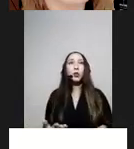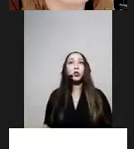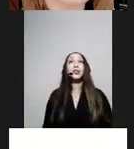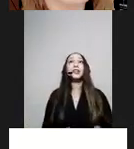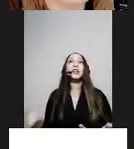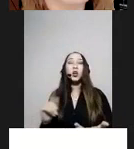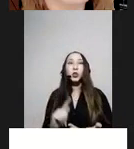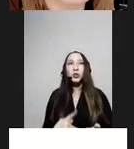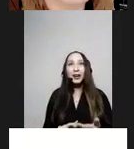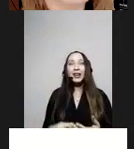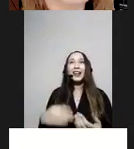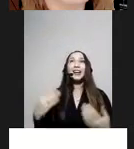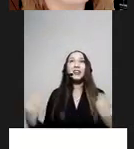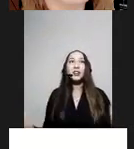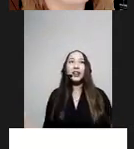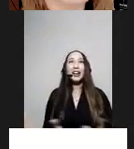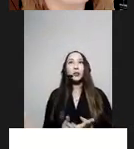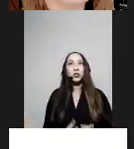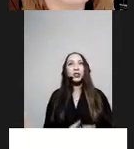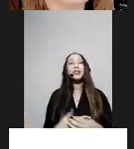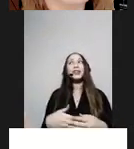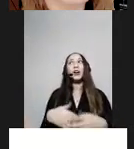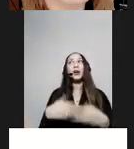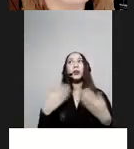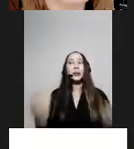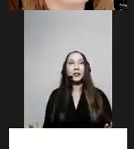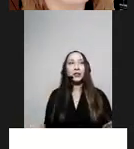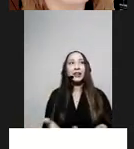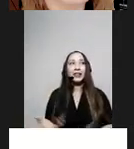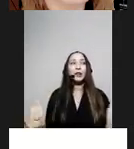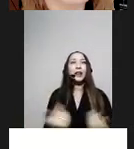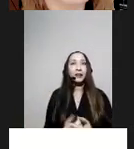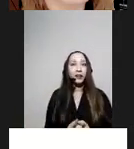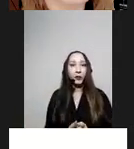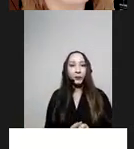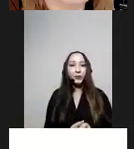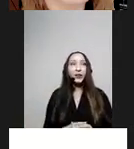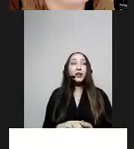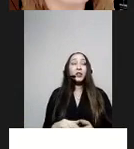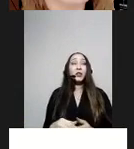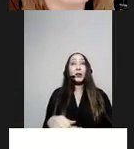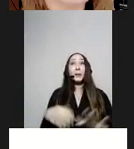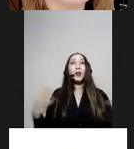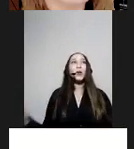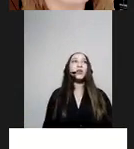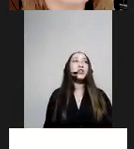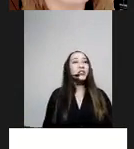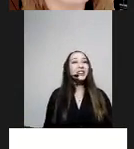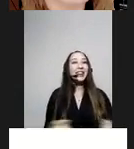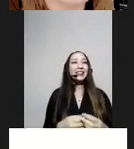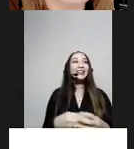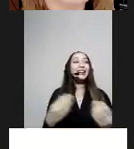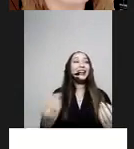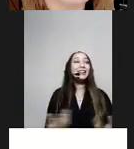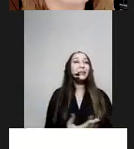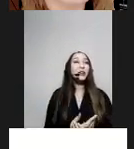sus emociones y de reconocer y gestionar las emociones de las otras personas que están a mi alrededor. Entonces, ¿pero cómo entonces